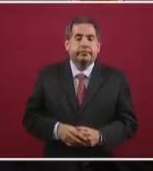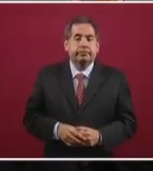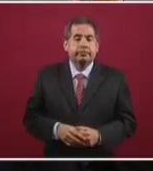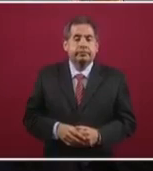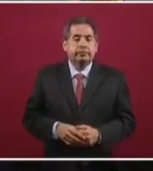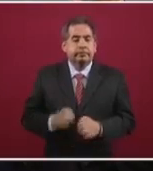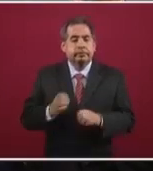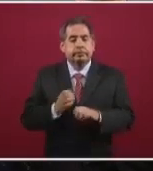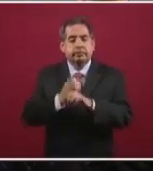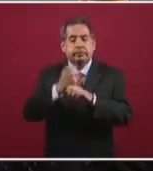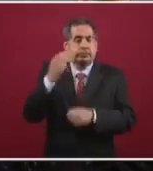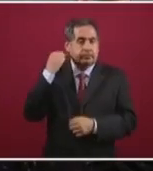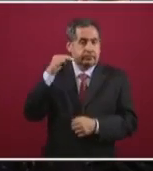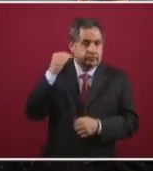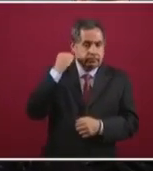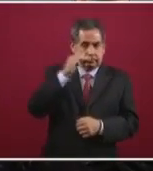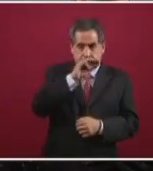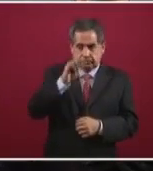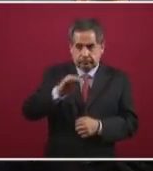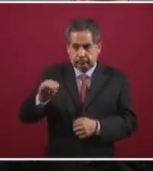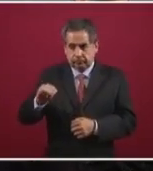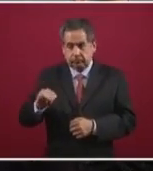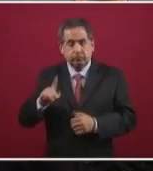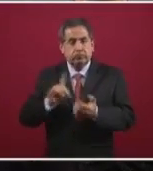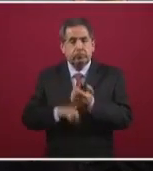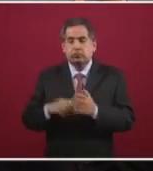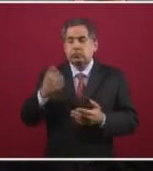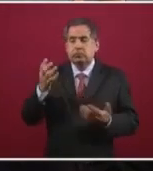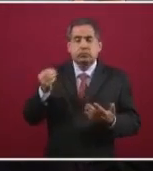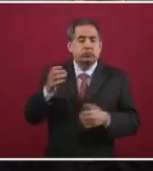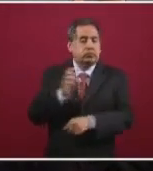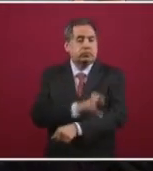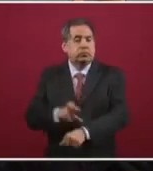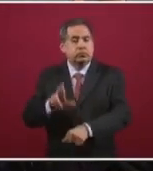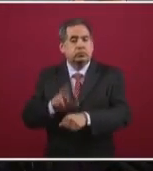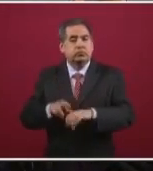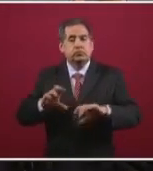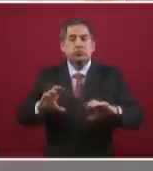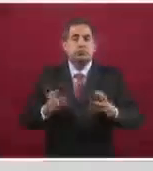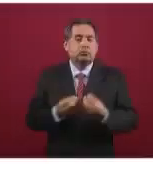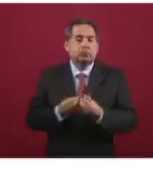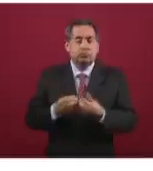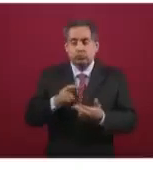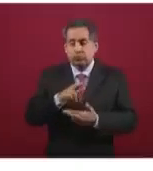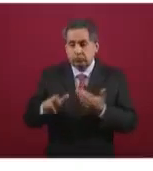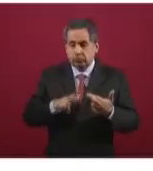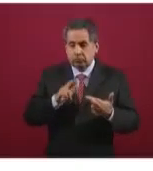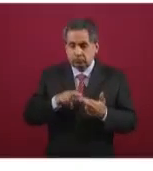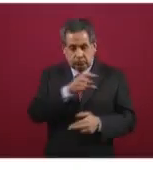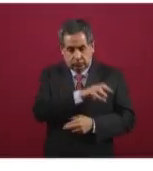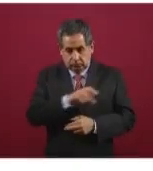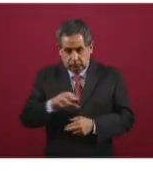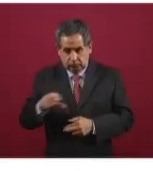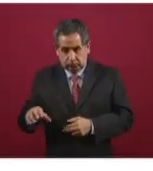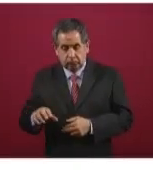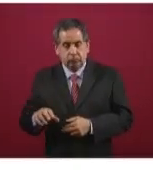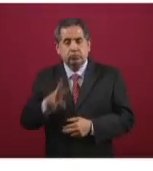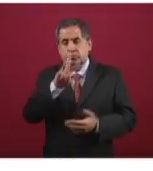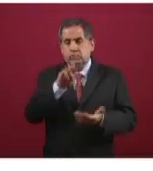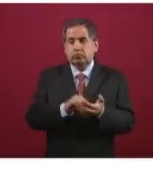El Estado de Michoacán tiene 9 coordinaciones regionales con un efectivo